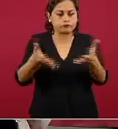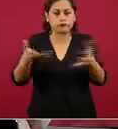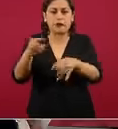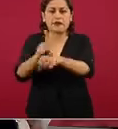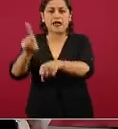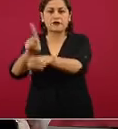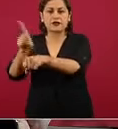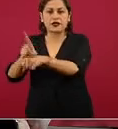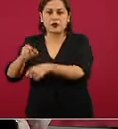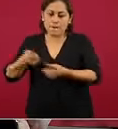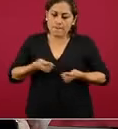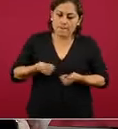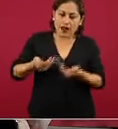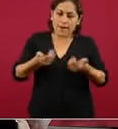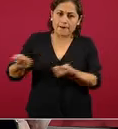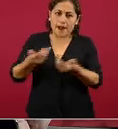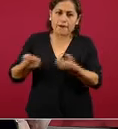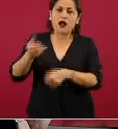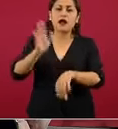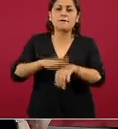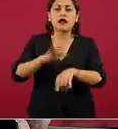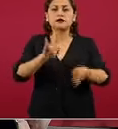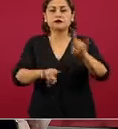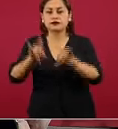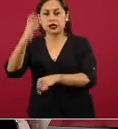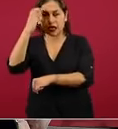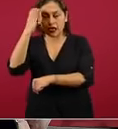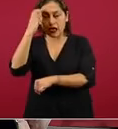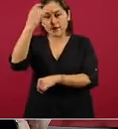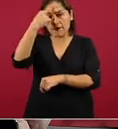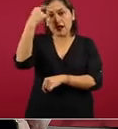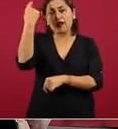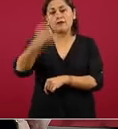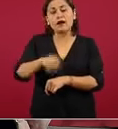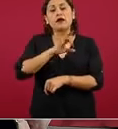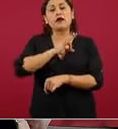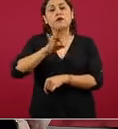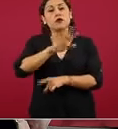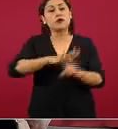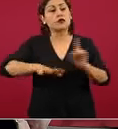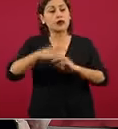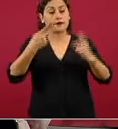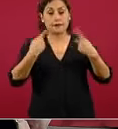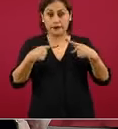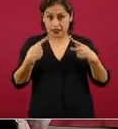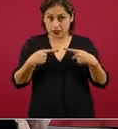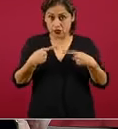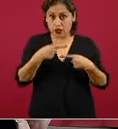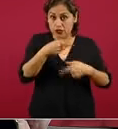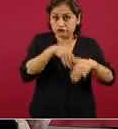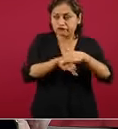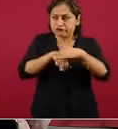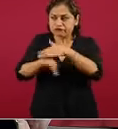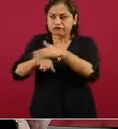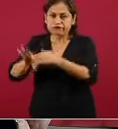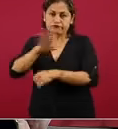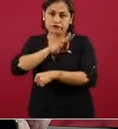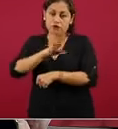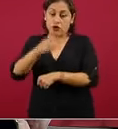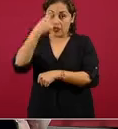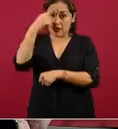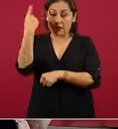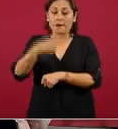hospitalaria en todas las instituciones para ir incrementando este porcentaje de disponibilidad y evitar